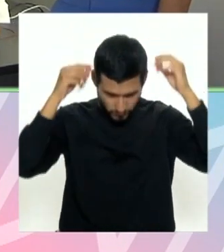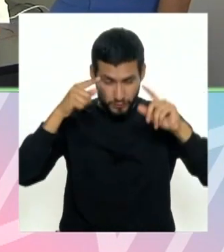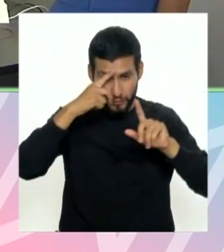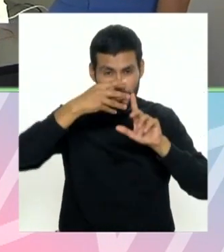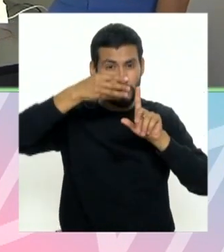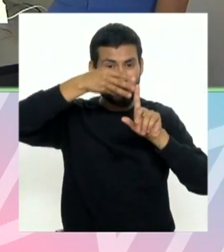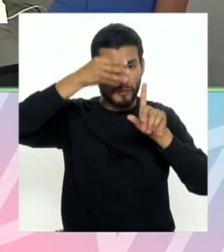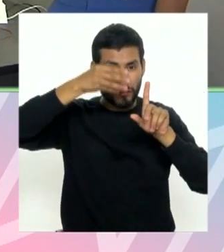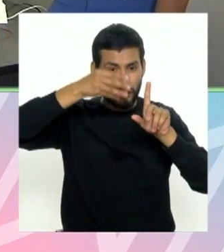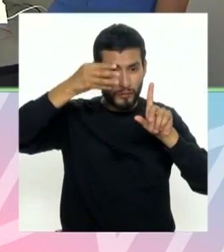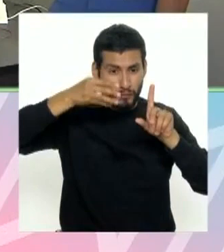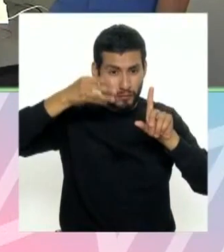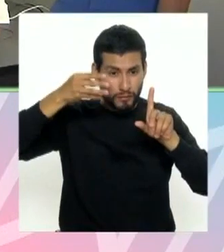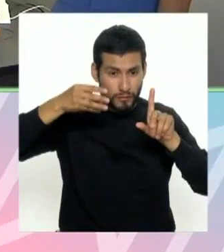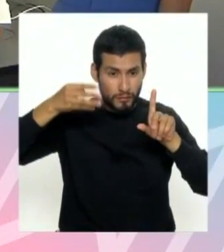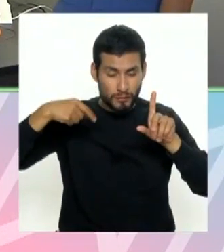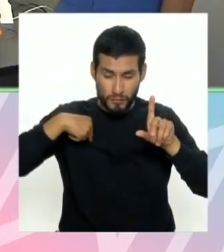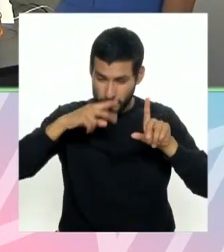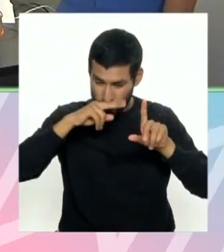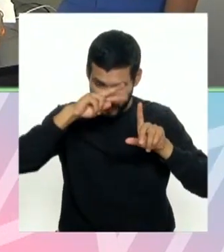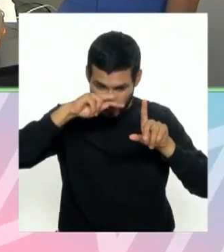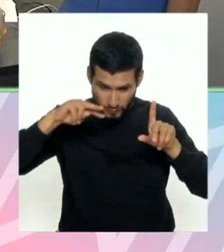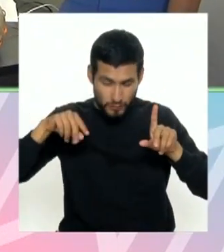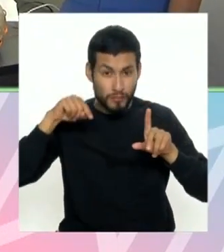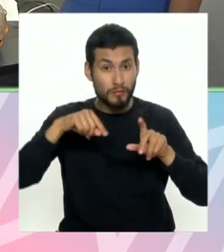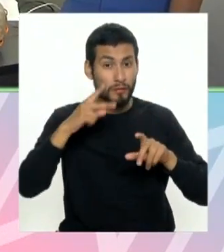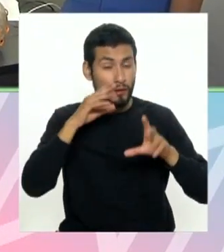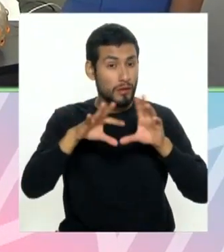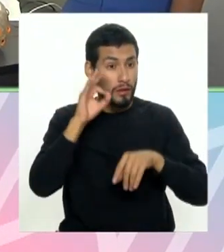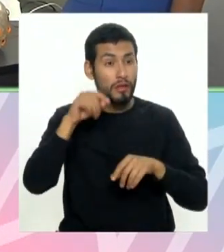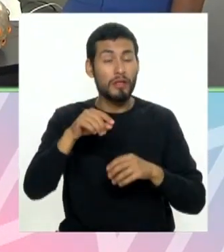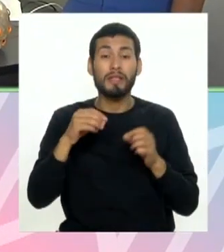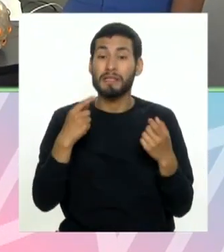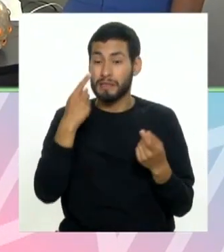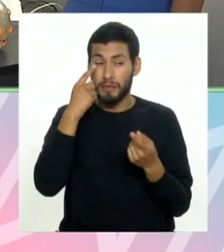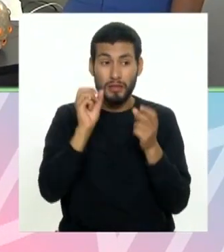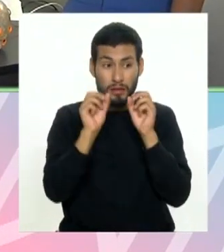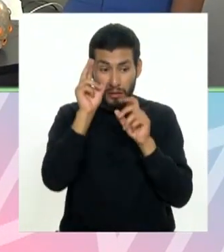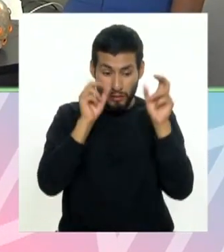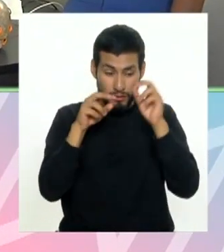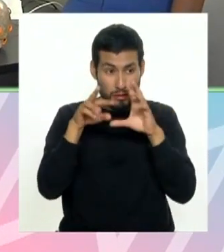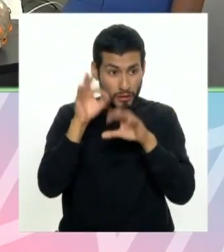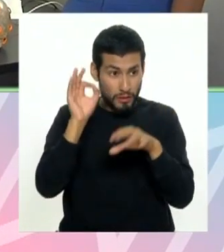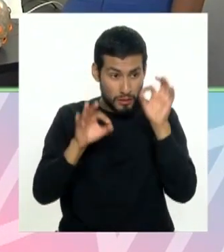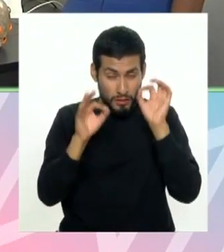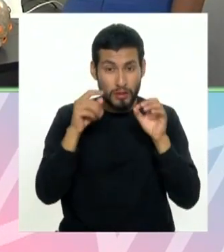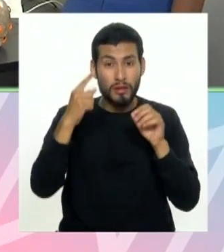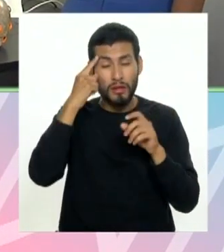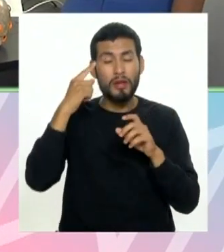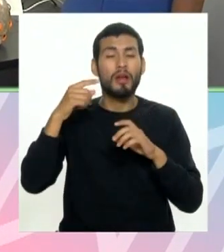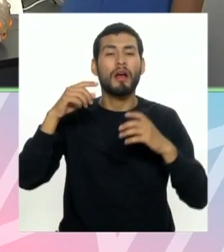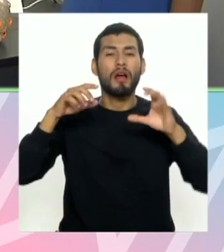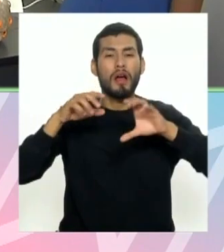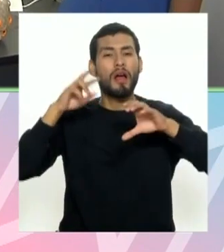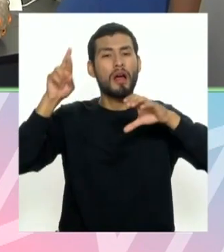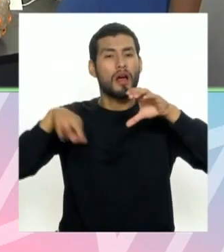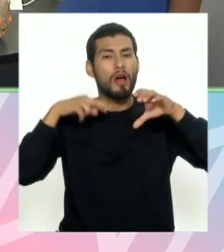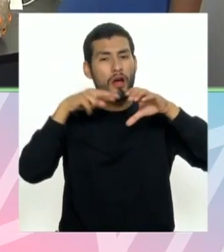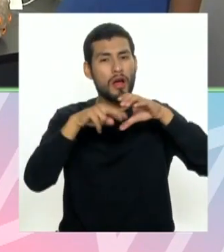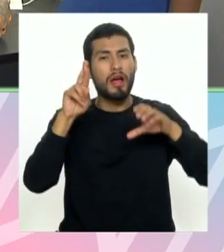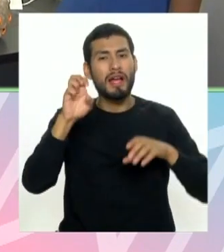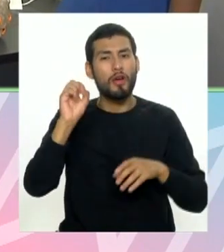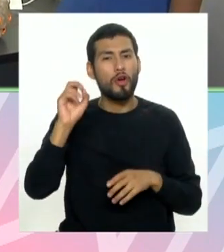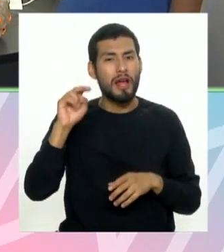zona coincide con nuestra sospecha dada por las manifestaciones clínicas. Luego tenemos una resonancia magnética y